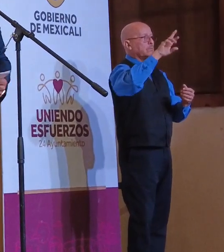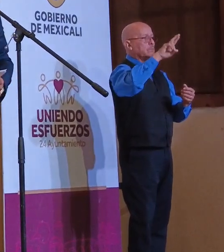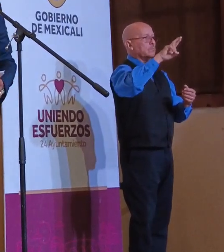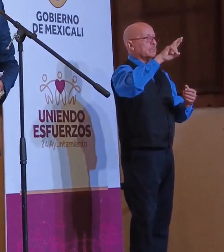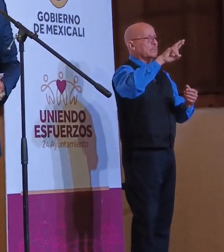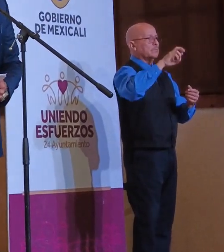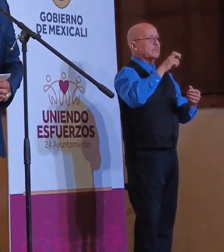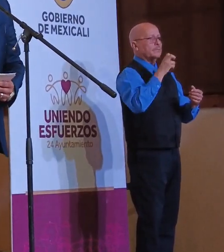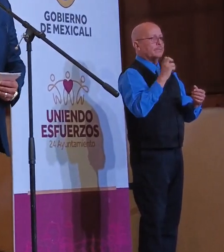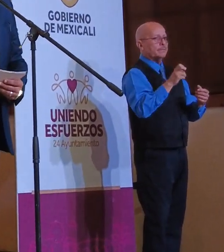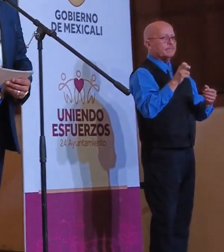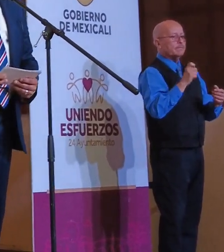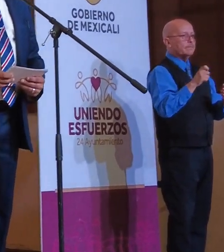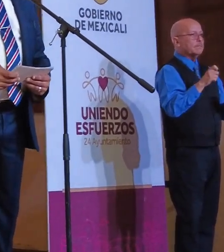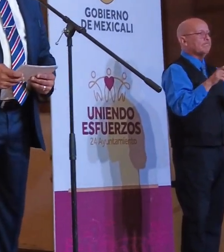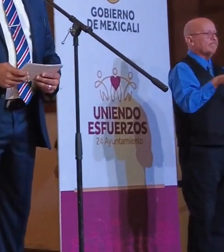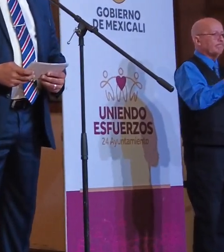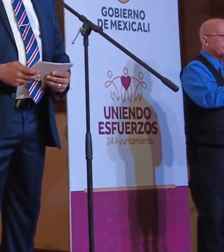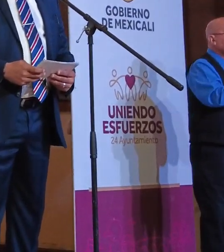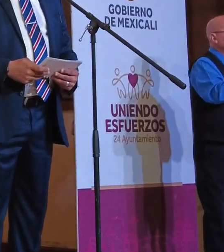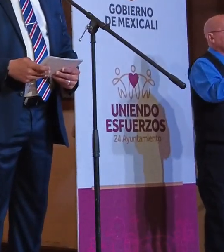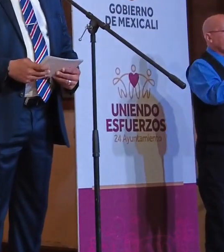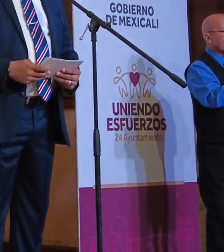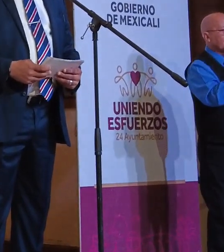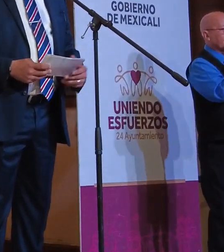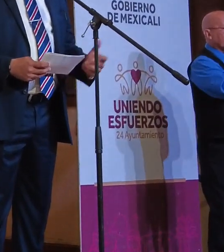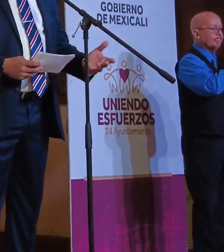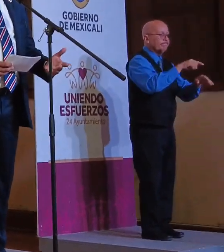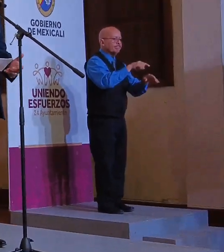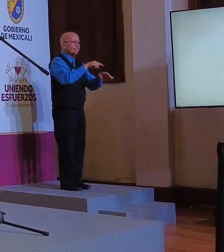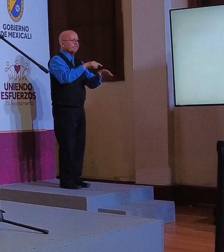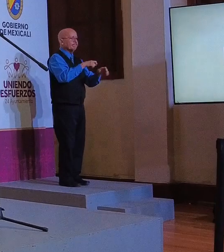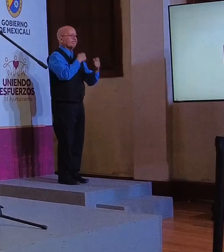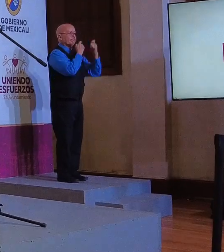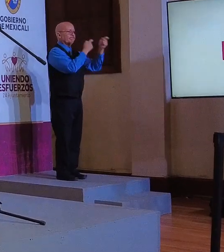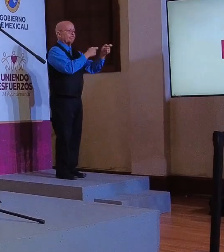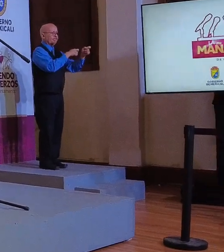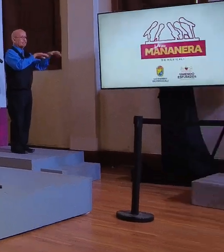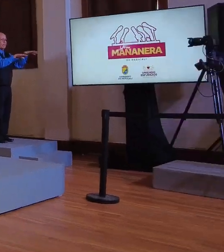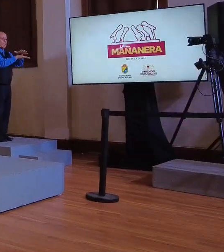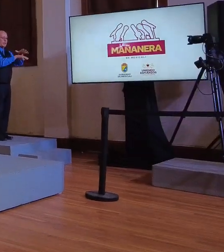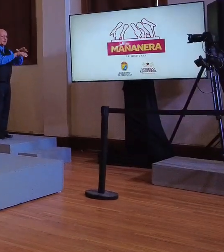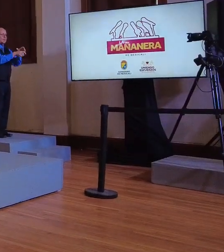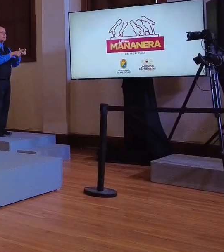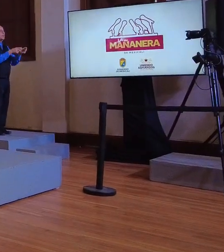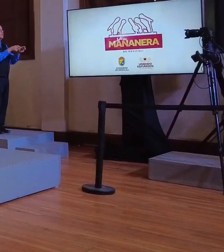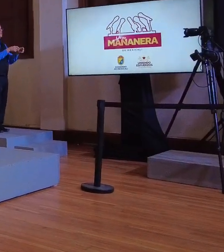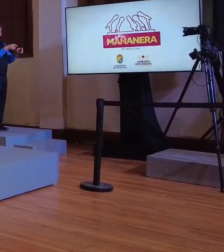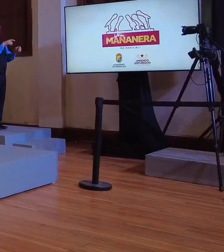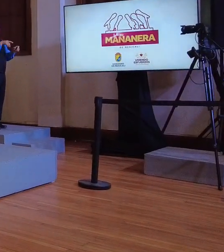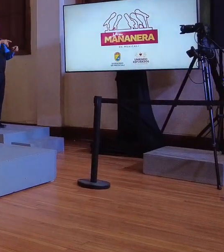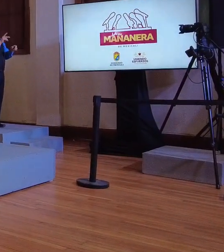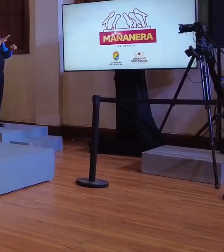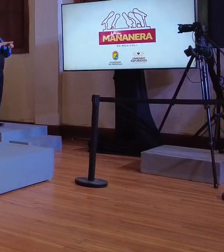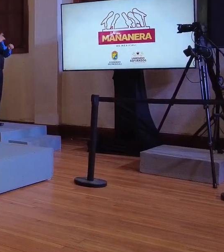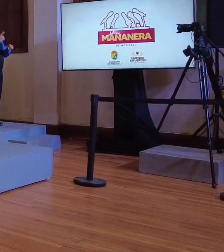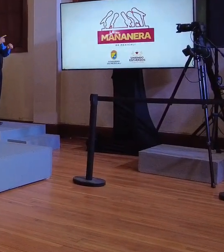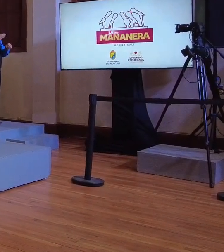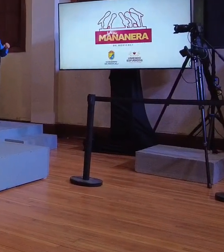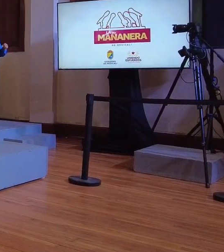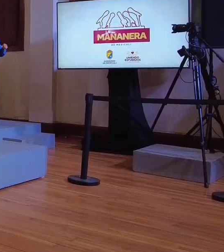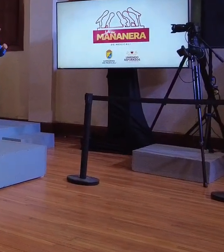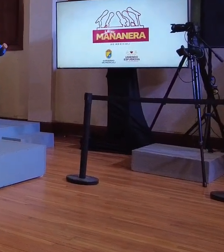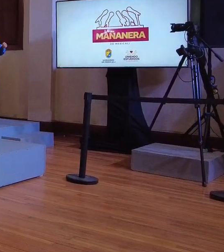Estos ajustes, como ya lo comentó nuestra presidenta municipal, se hacen en relación a la serie de irregularidades en